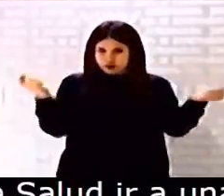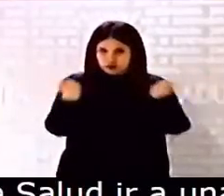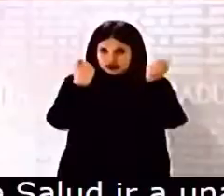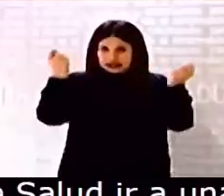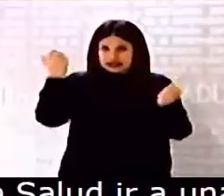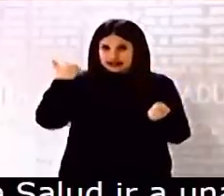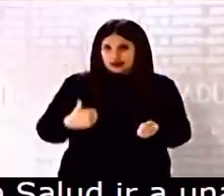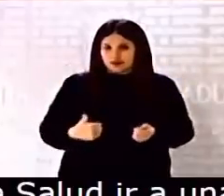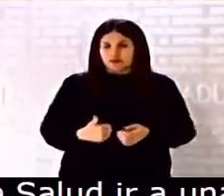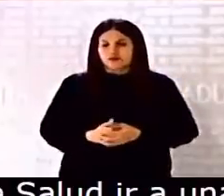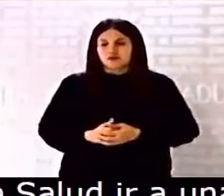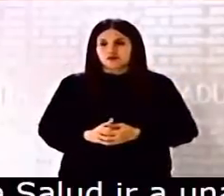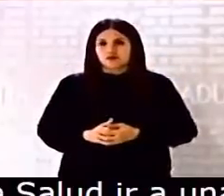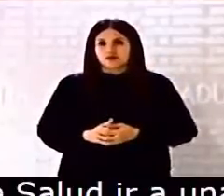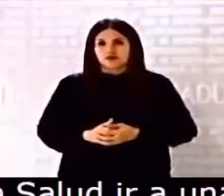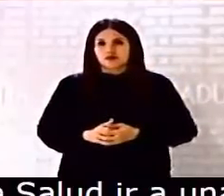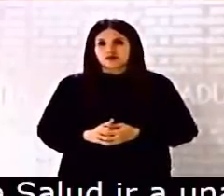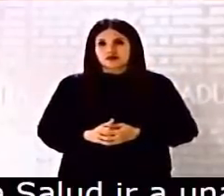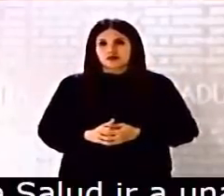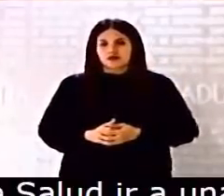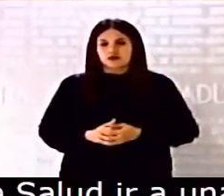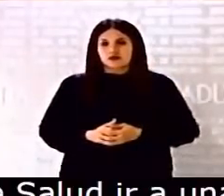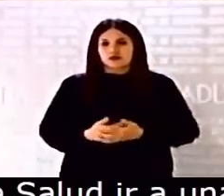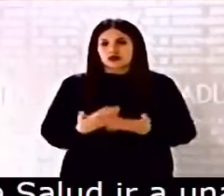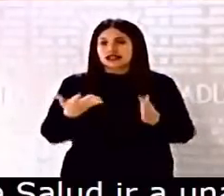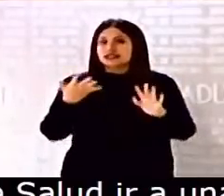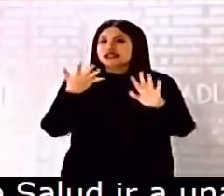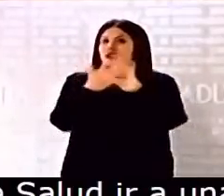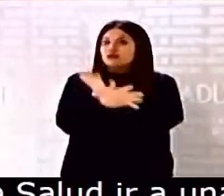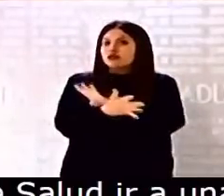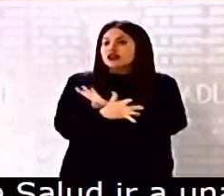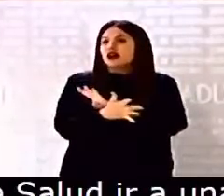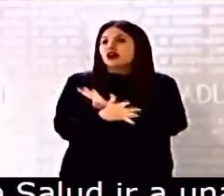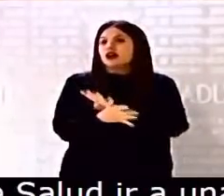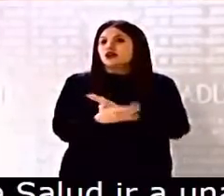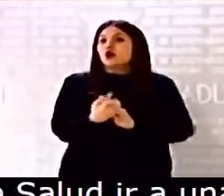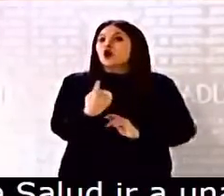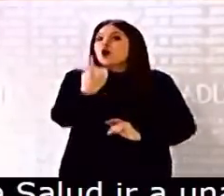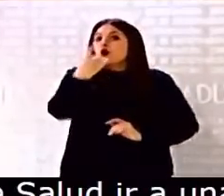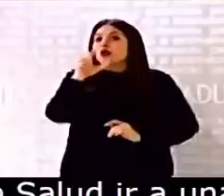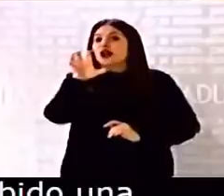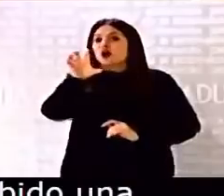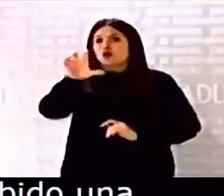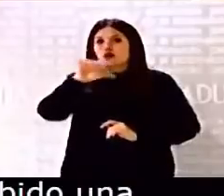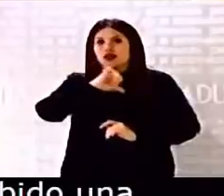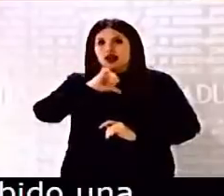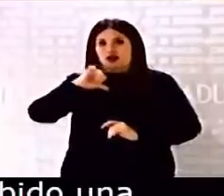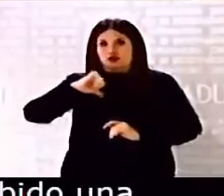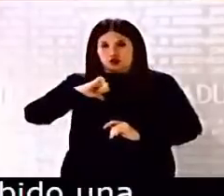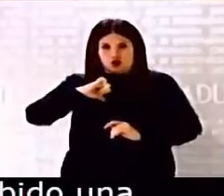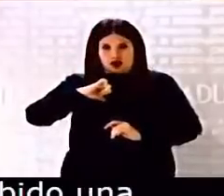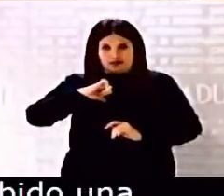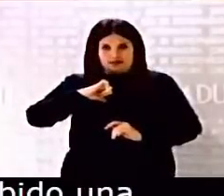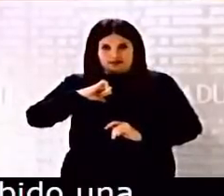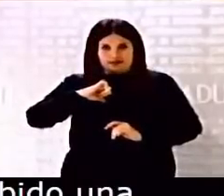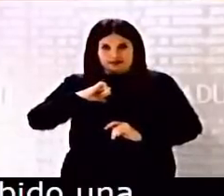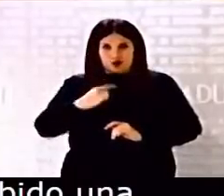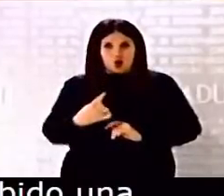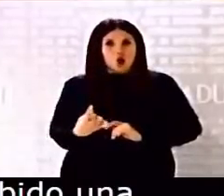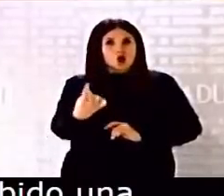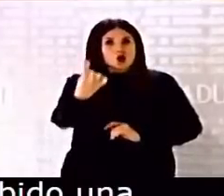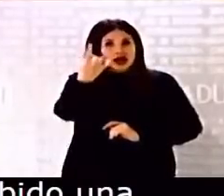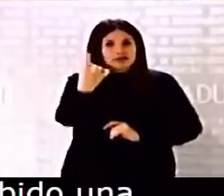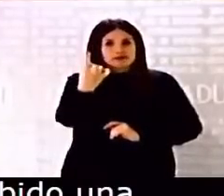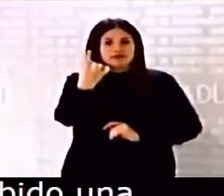Eso quiere decir que, aunque haya habido una comunidad autónoma que se haya